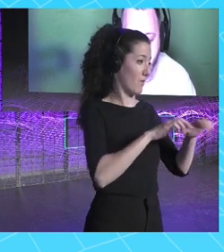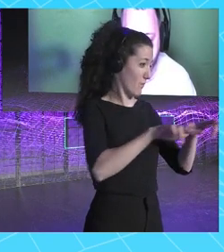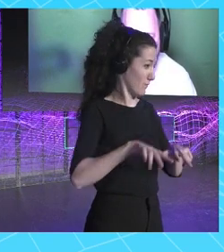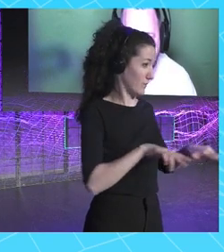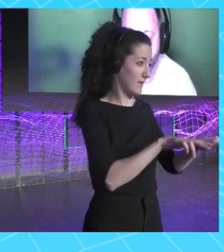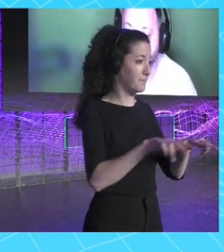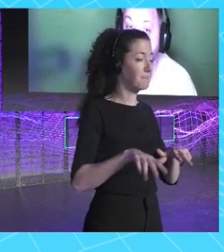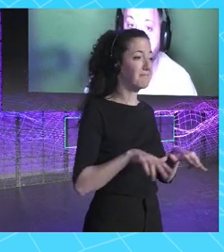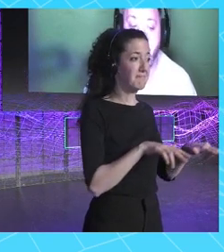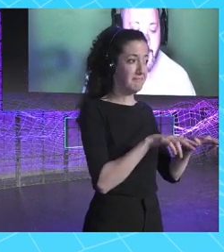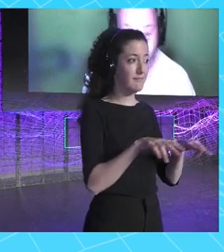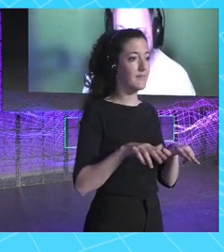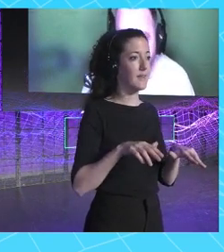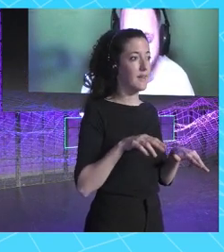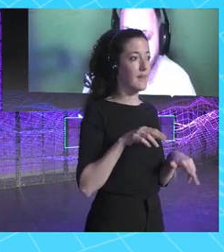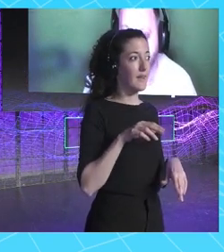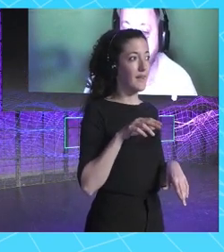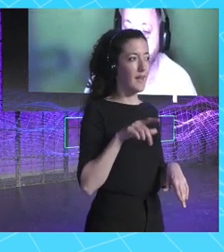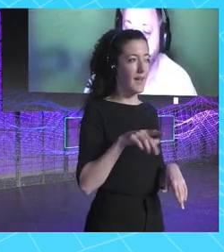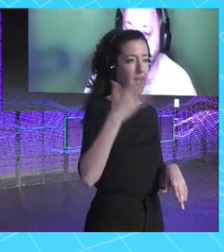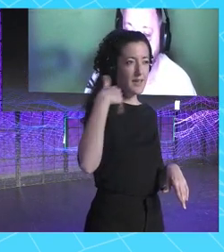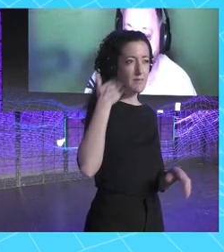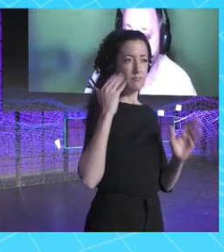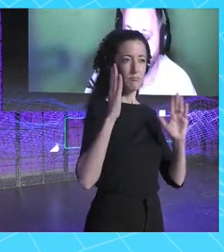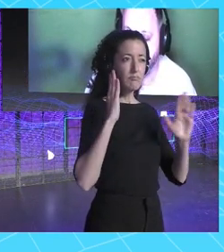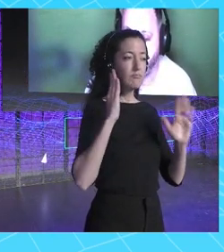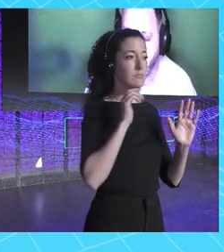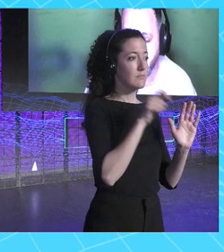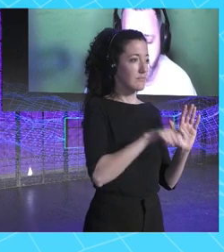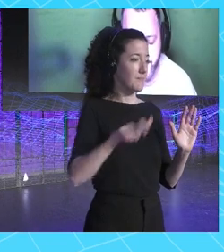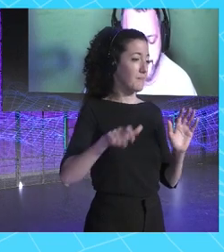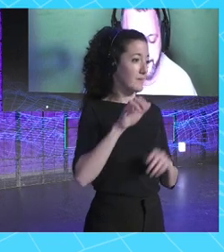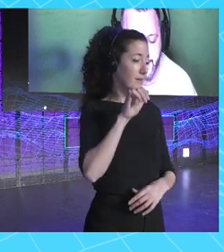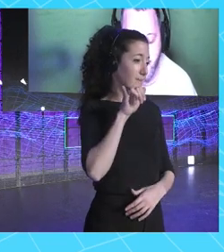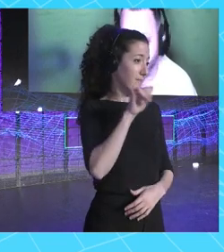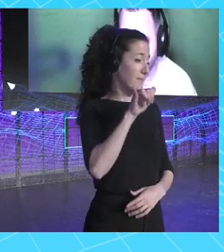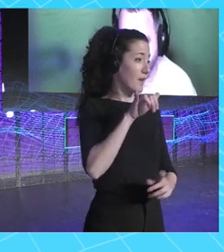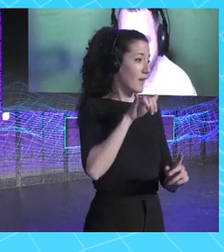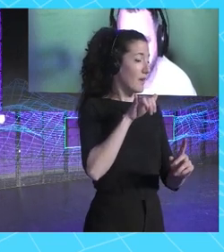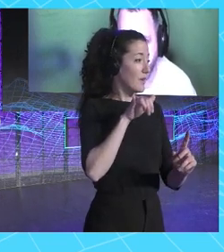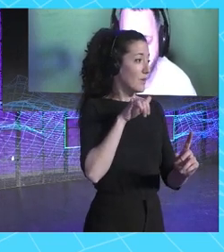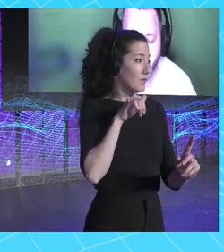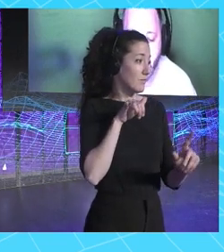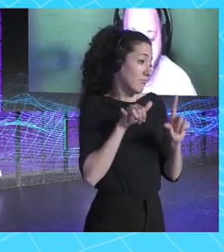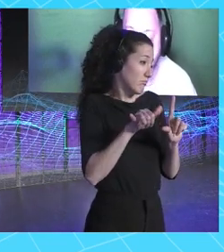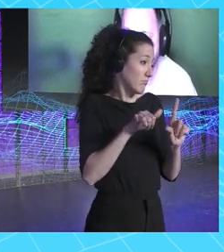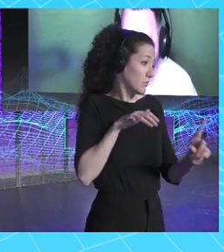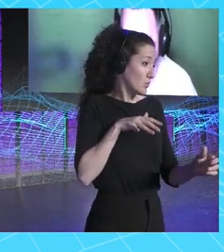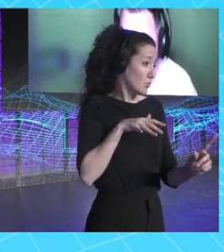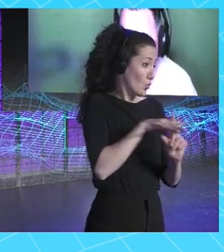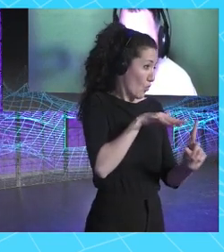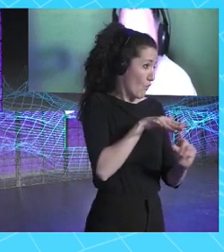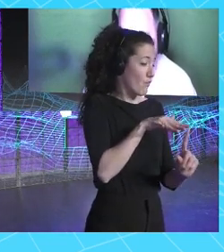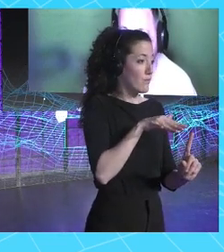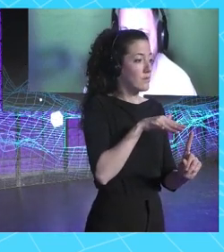cuando hubo el inicio del tema de los youtubers tuve un conflicto que ahora que ahora os contaré pero que me ha llevado a